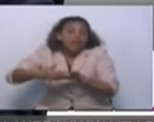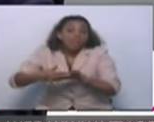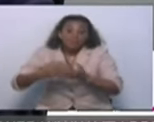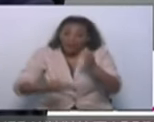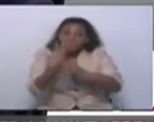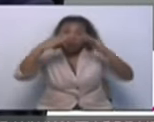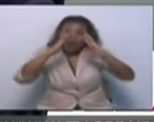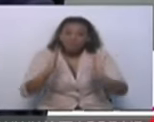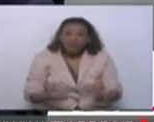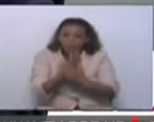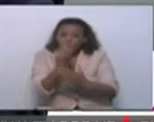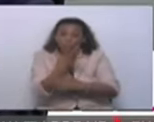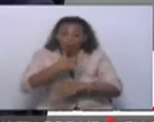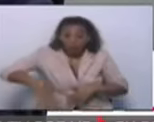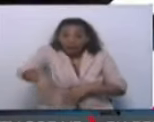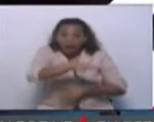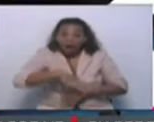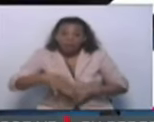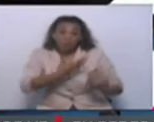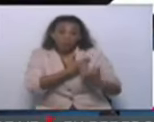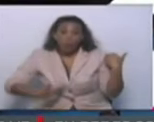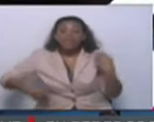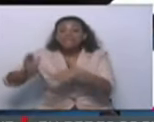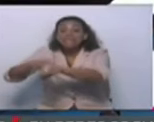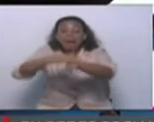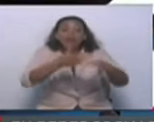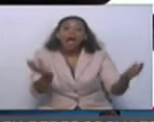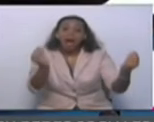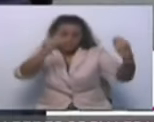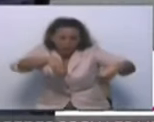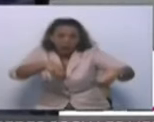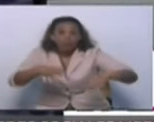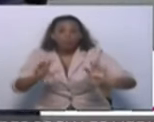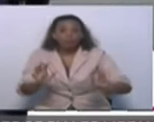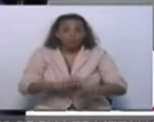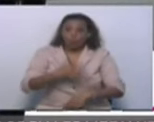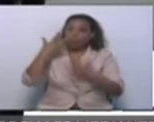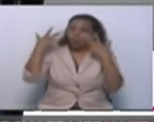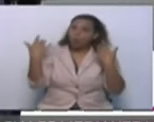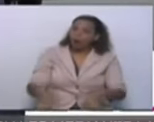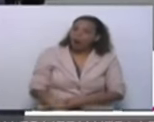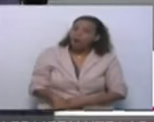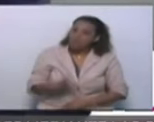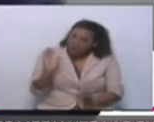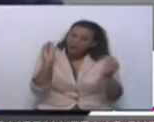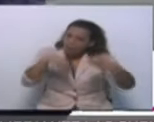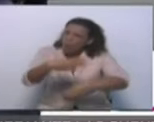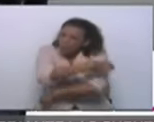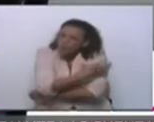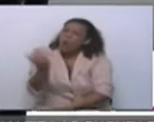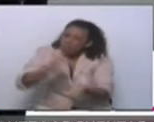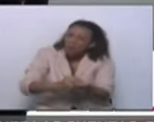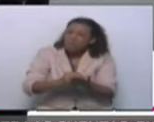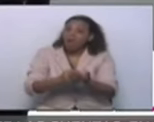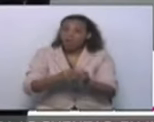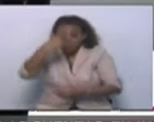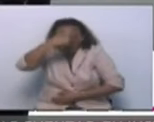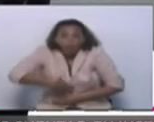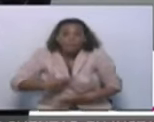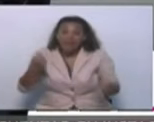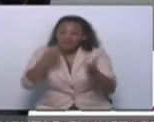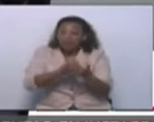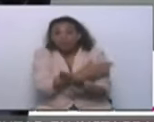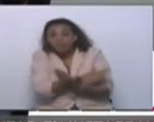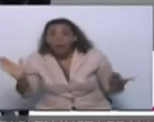Miraflores, en el Salón Ayacucho, fue llamar a diálogo nacional, náguara, diríamos nosotros en Venezuela. ¿Ah? Un hombre que viene de un golpe de